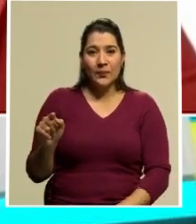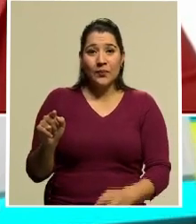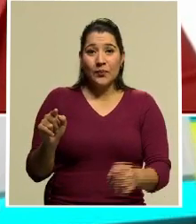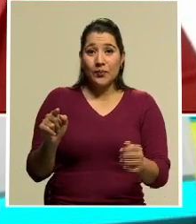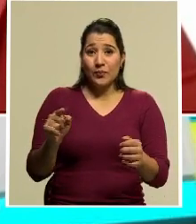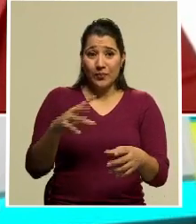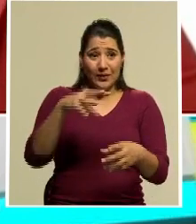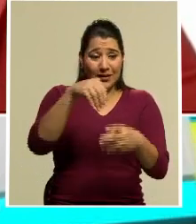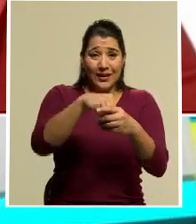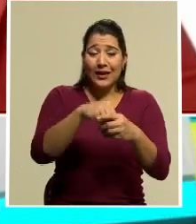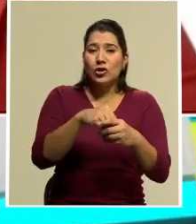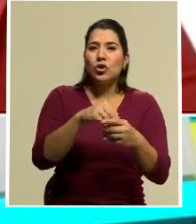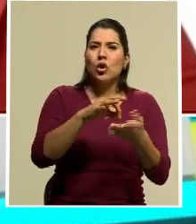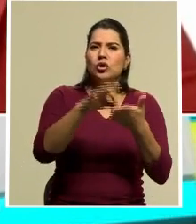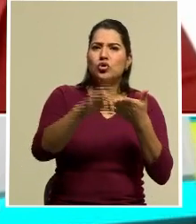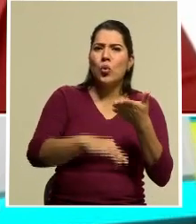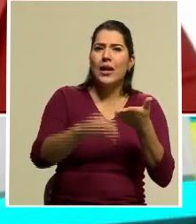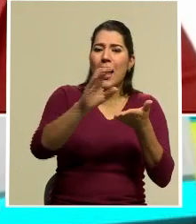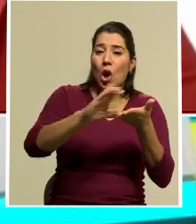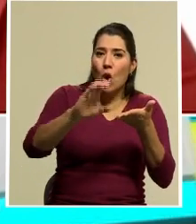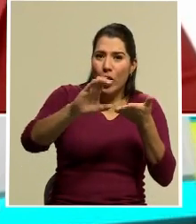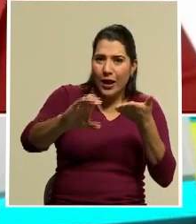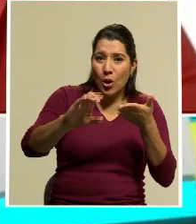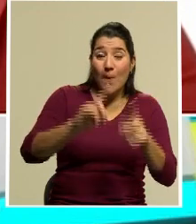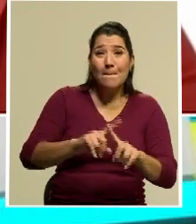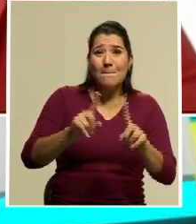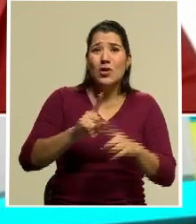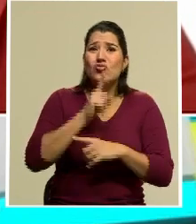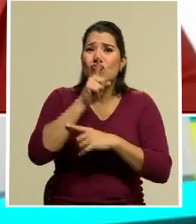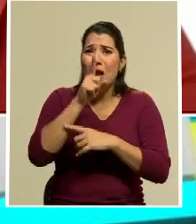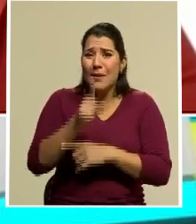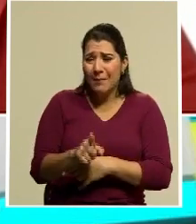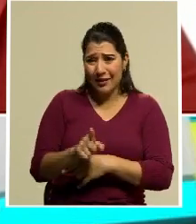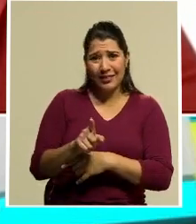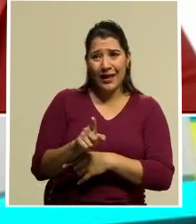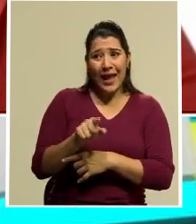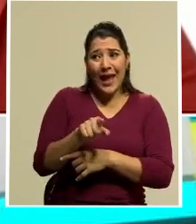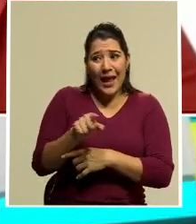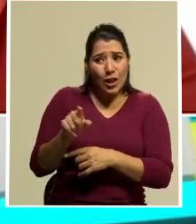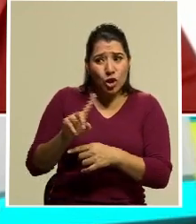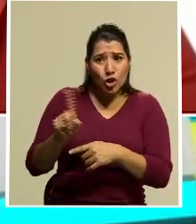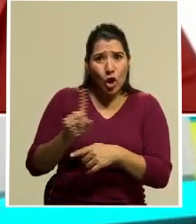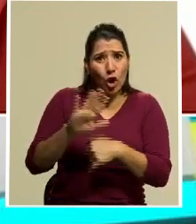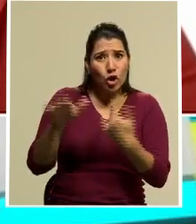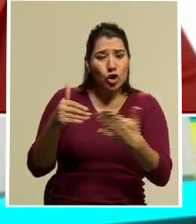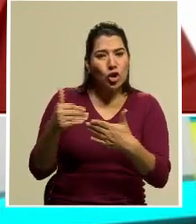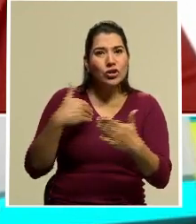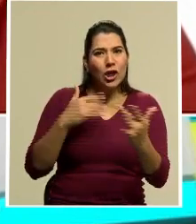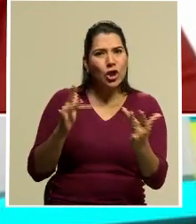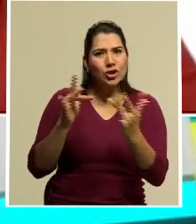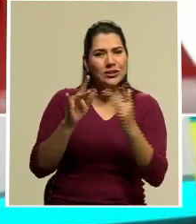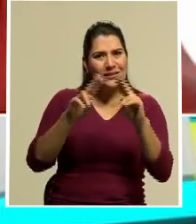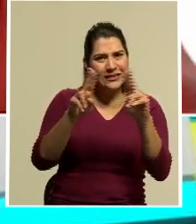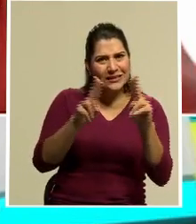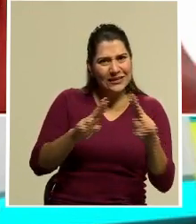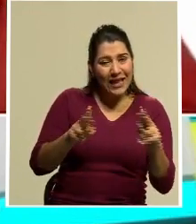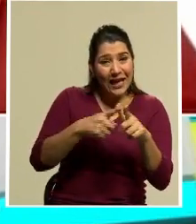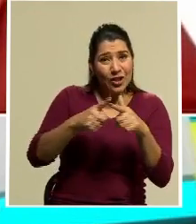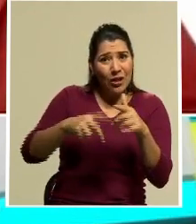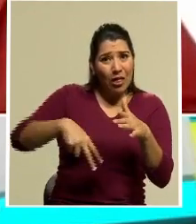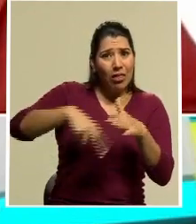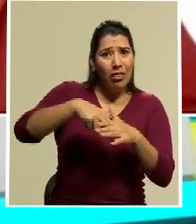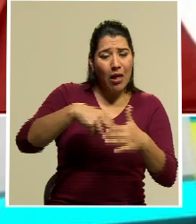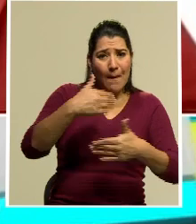diferentes centros educativos, pero que lo cierto es que la conectividad les aleja inclusive de tener su educación, y que